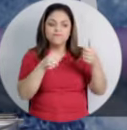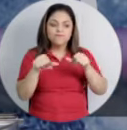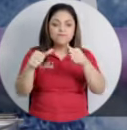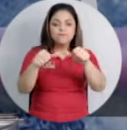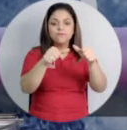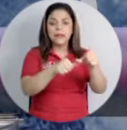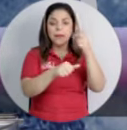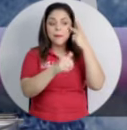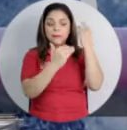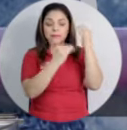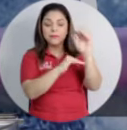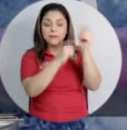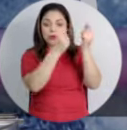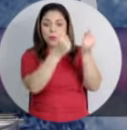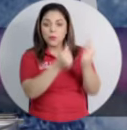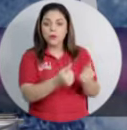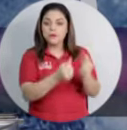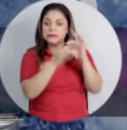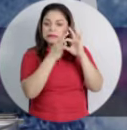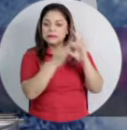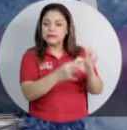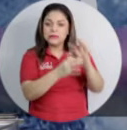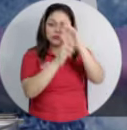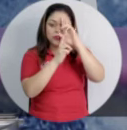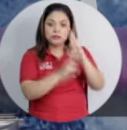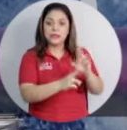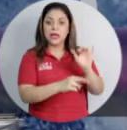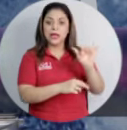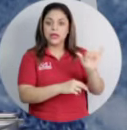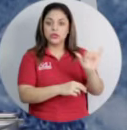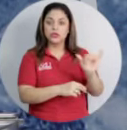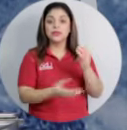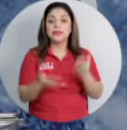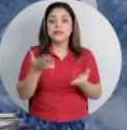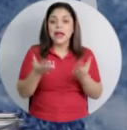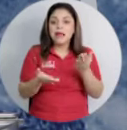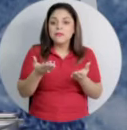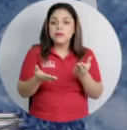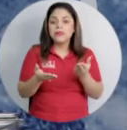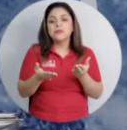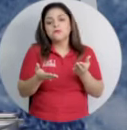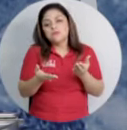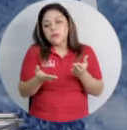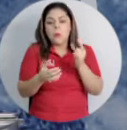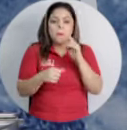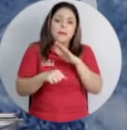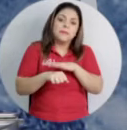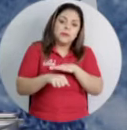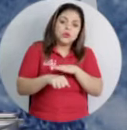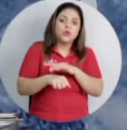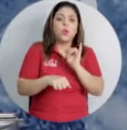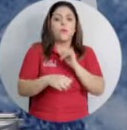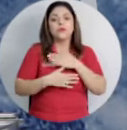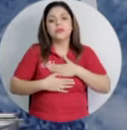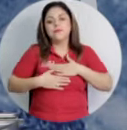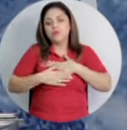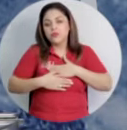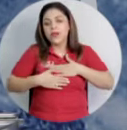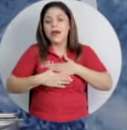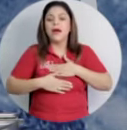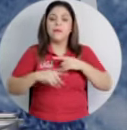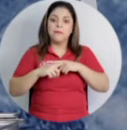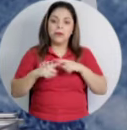nos vamos a apegar a esto. Habrá tal vez alguna licencia para darse un gustito por ahí, pero que